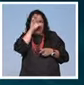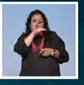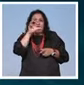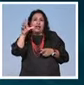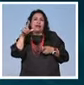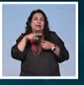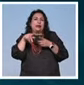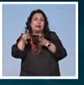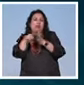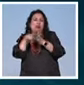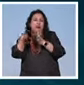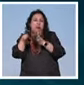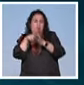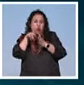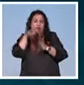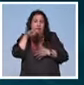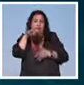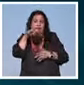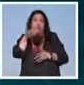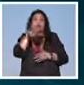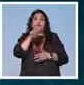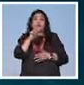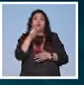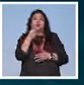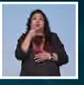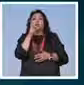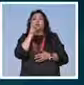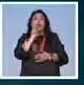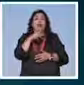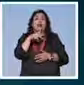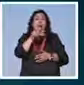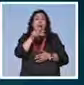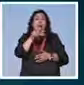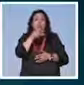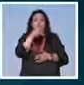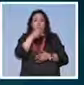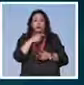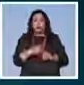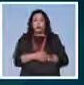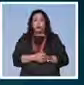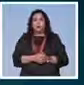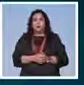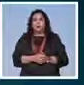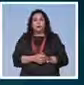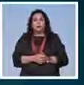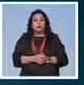Smithsonian Magazine. Para Noticias 22, Katia León Monterrubio.